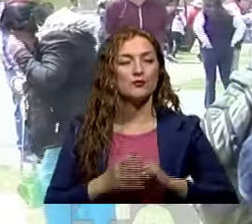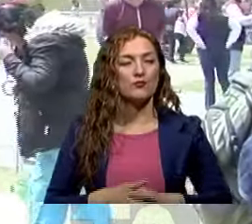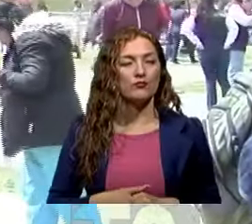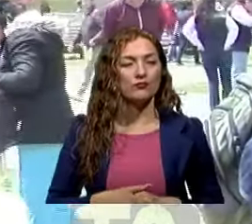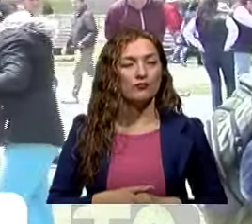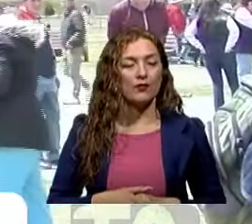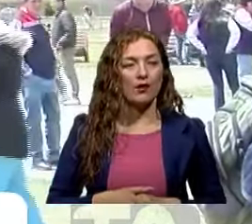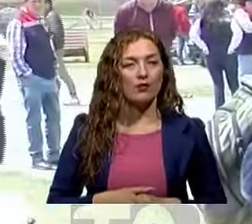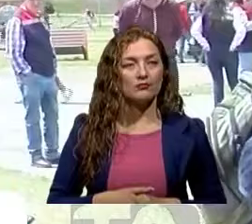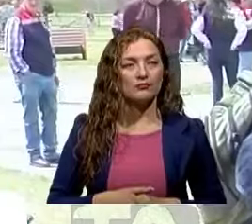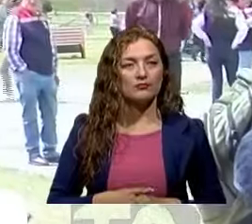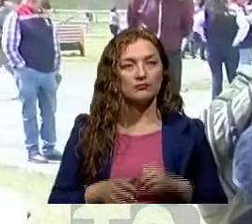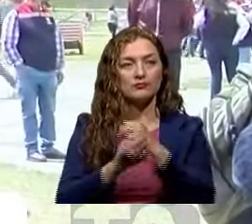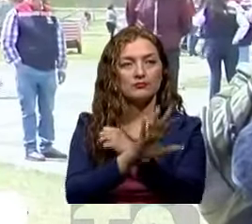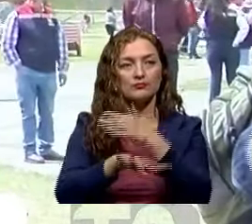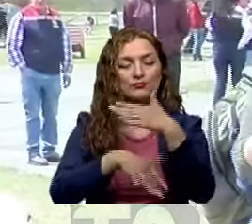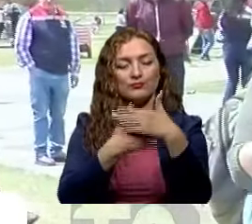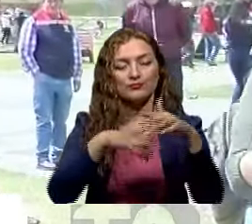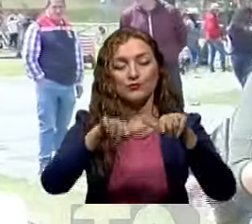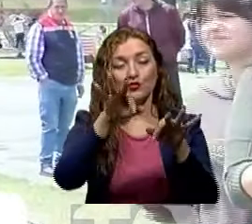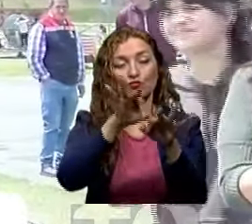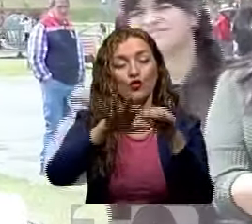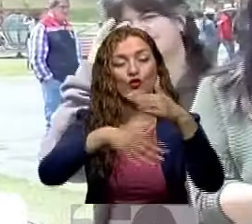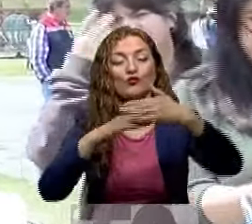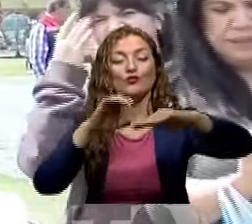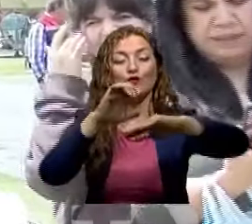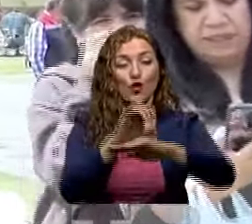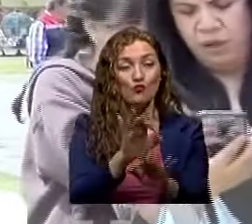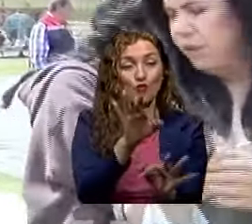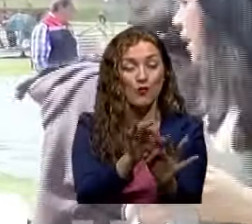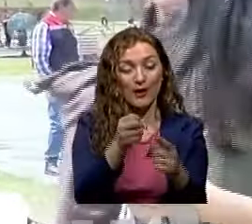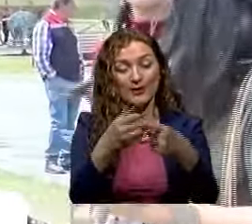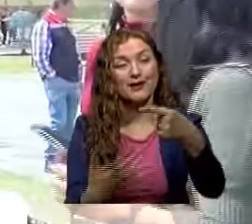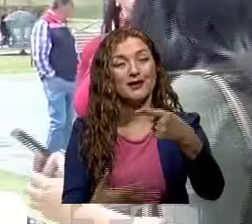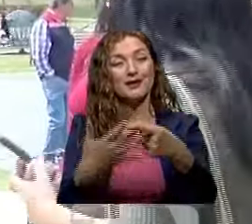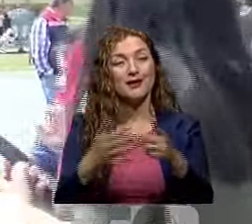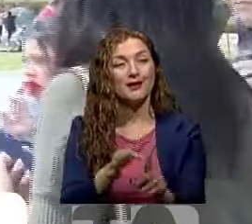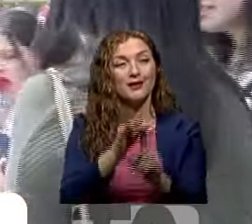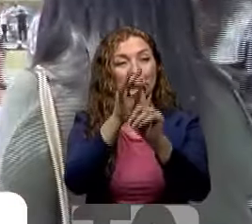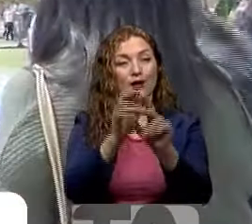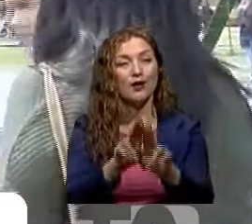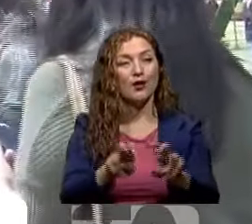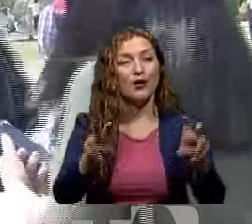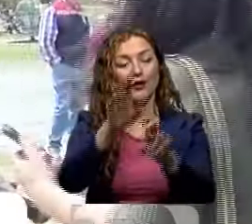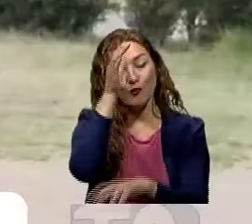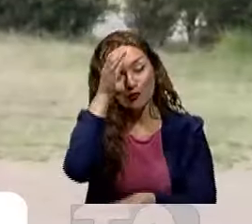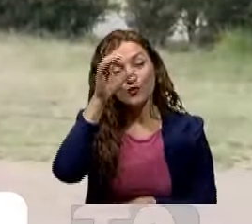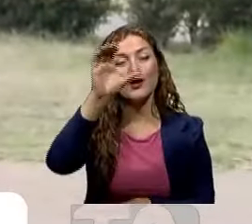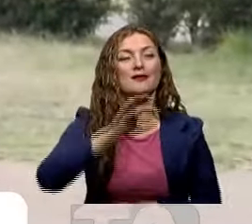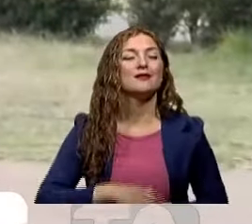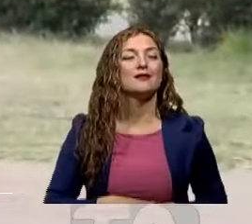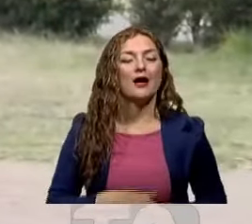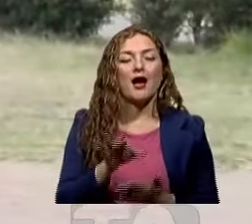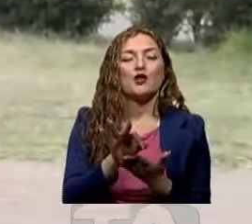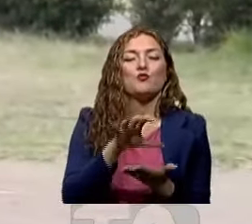destinos, localidades a nivel nacional, poblados que cuentan con características singulares. populares, naturales, culturales. El único